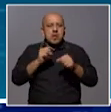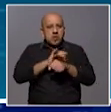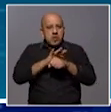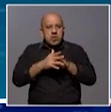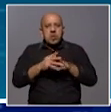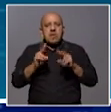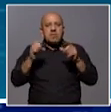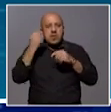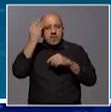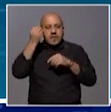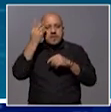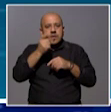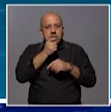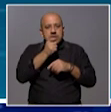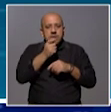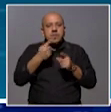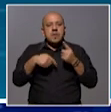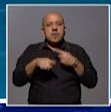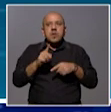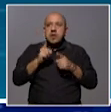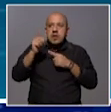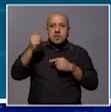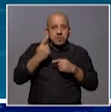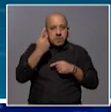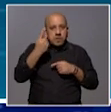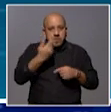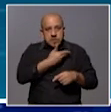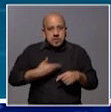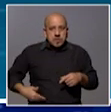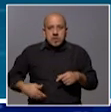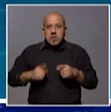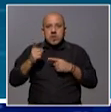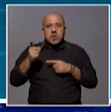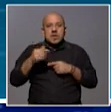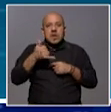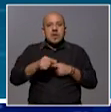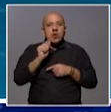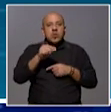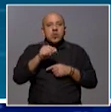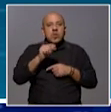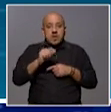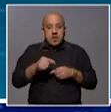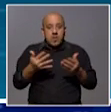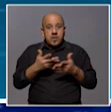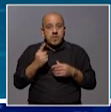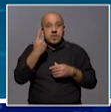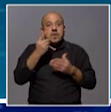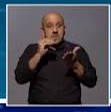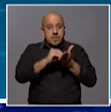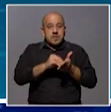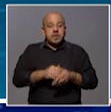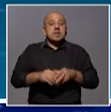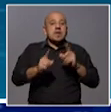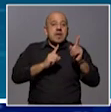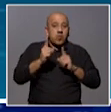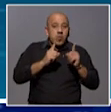el formato de conferencia de prensa pero no sólo eso es el primer presidente en la historia con cuenta de 'twitter' en este tiempo en que a veces algunos